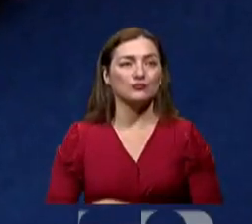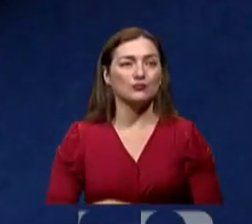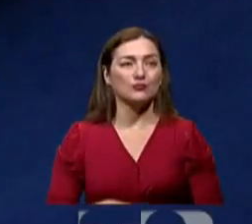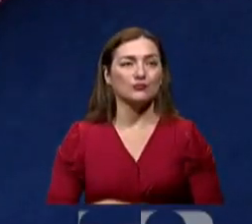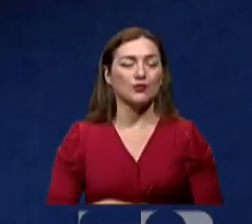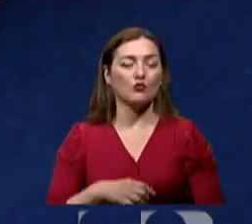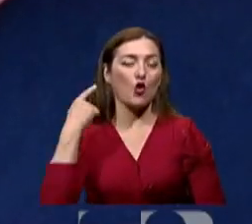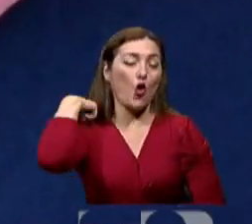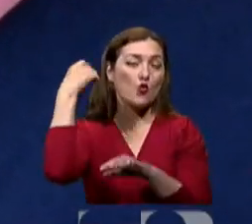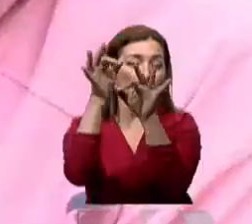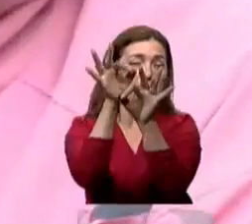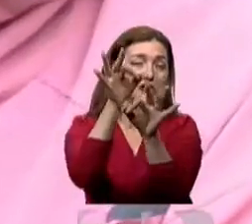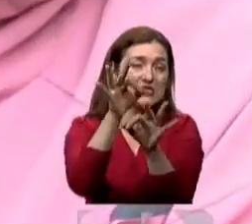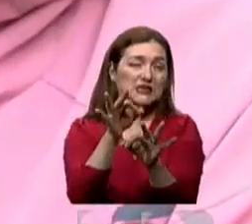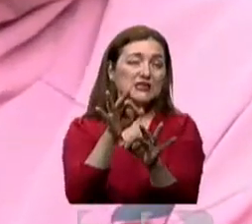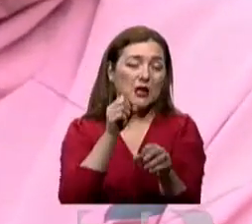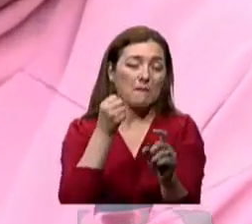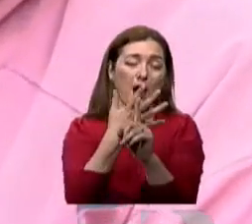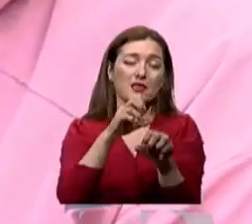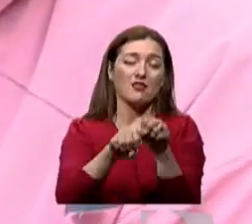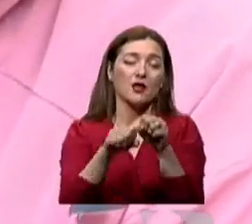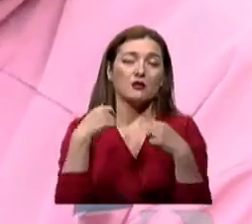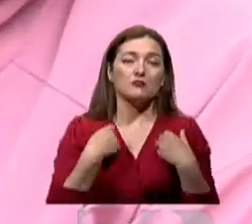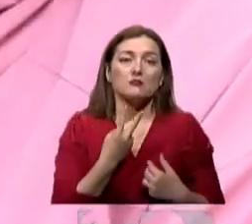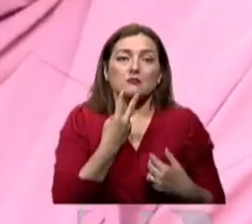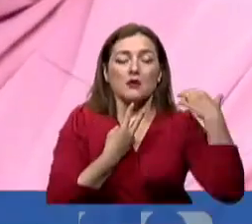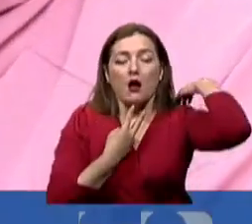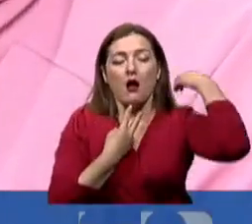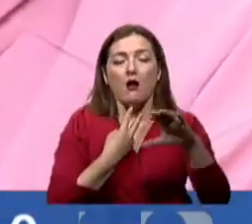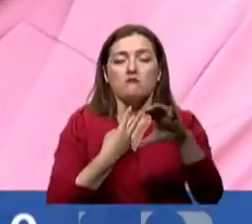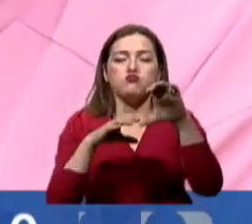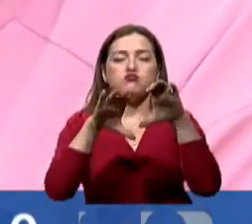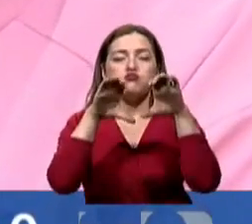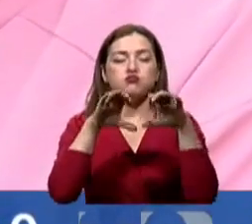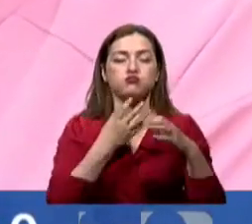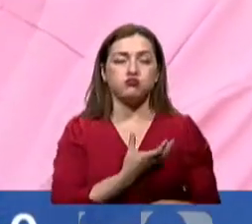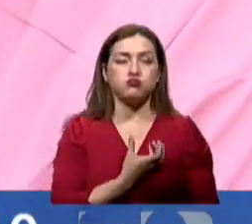que la malformación de su columna está afectando a sus pulmones y corazón.